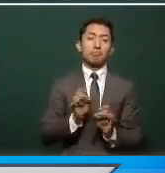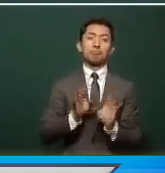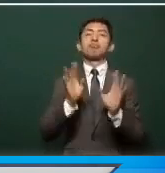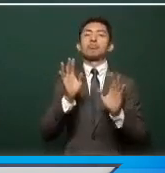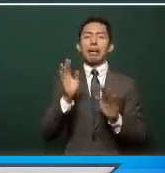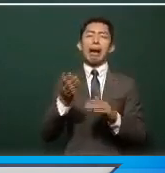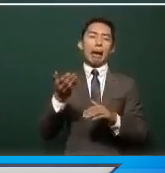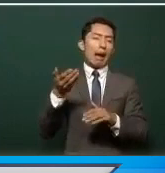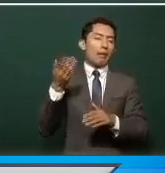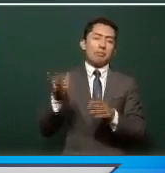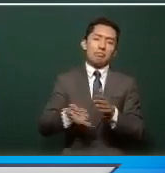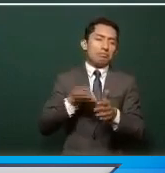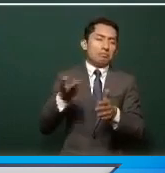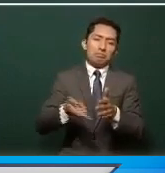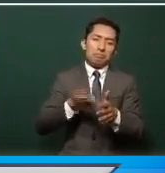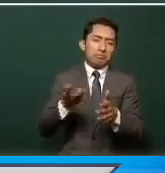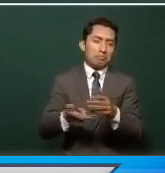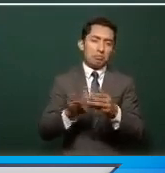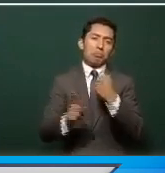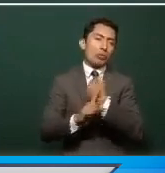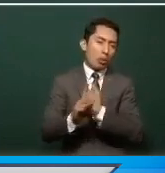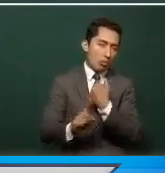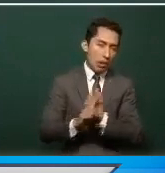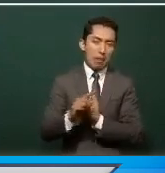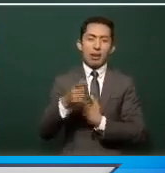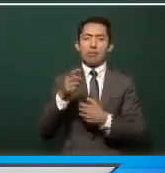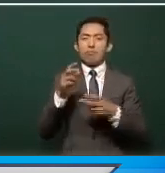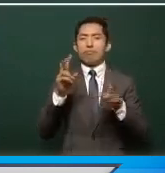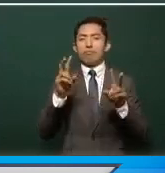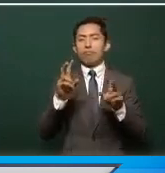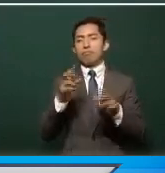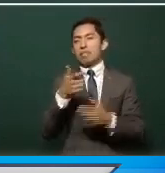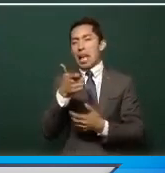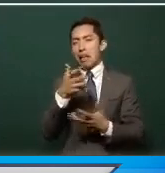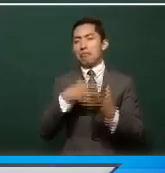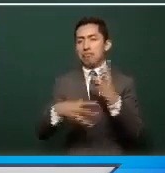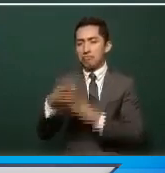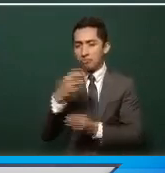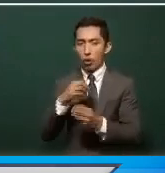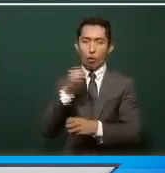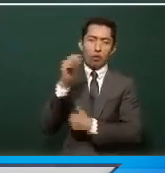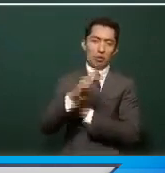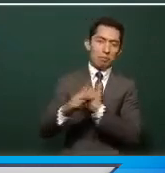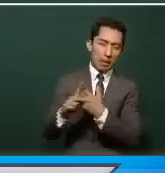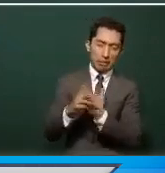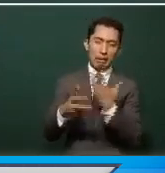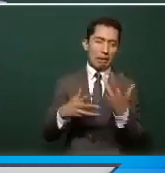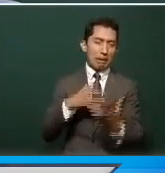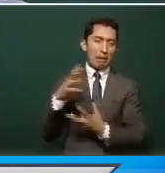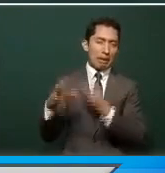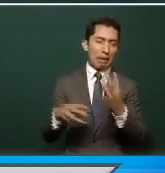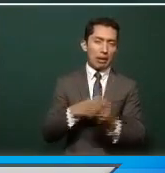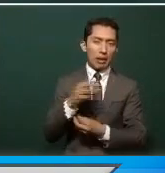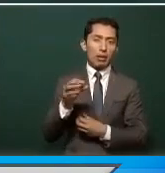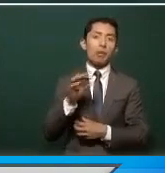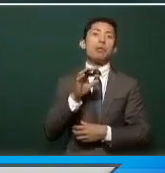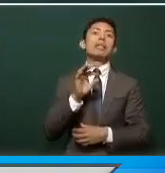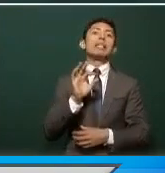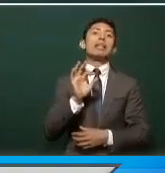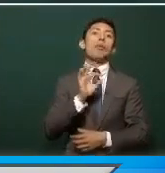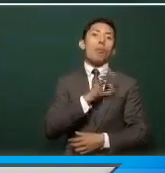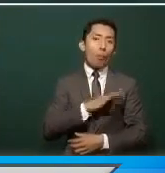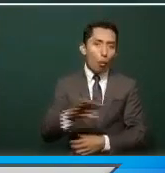que la Unidad de Inteligencia Financiera de la Secretaría de Hacienda detectara movimientos irregulares de dinero desde el extranjero. Luego de detectarse